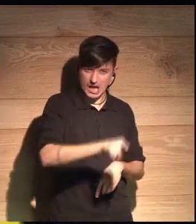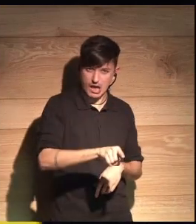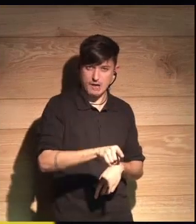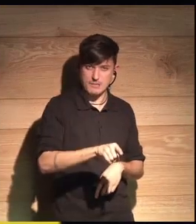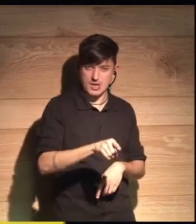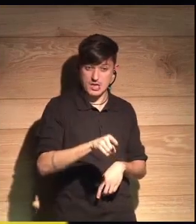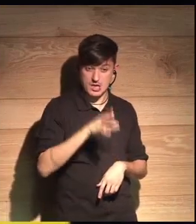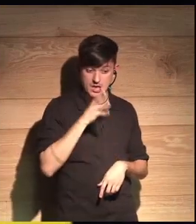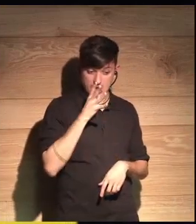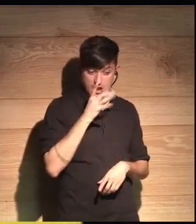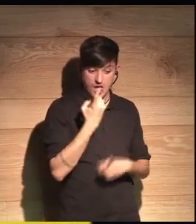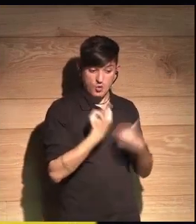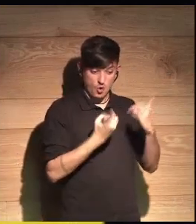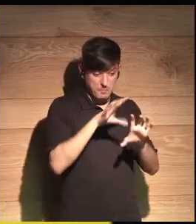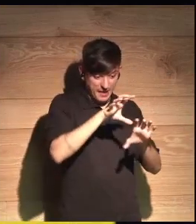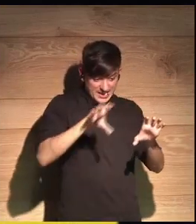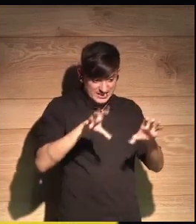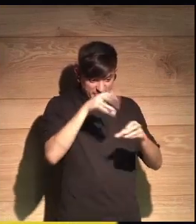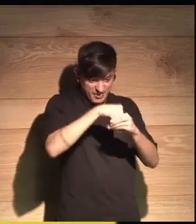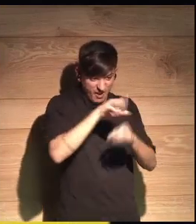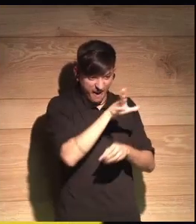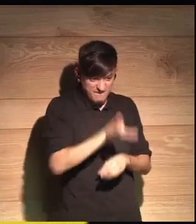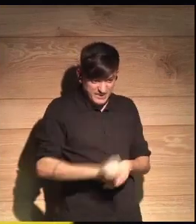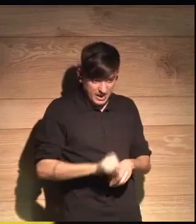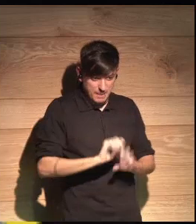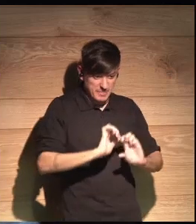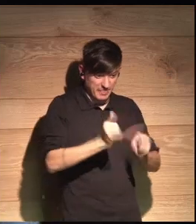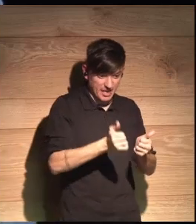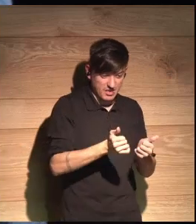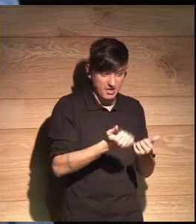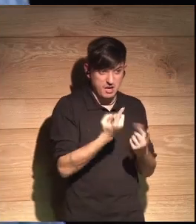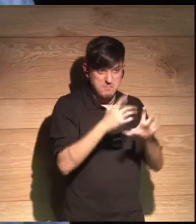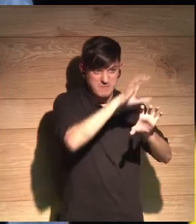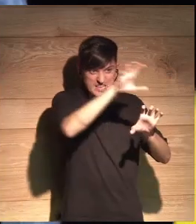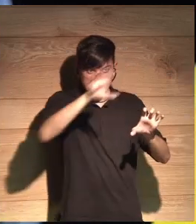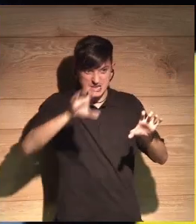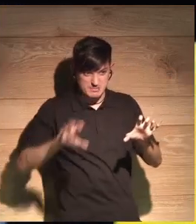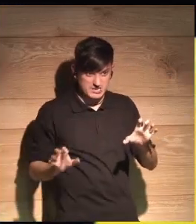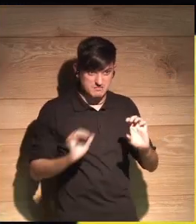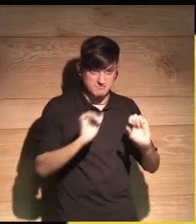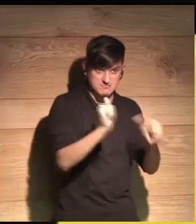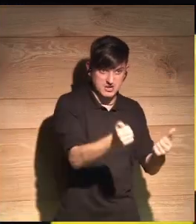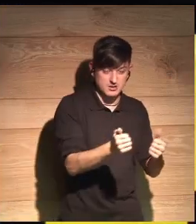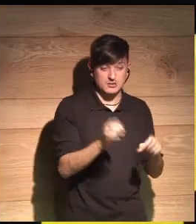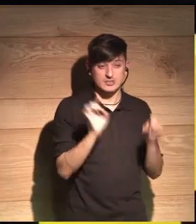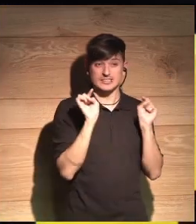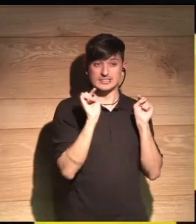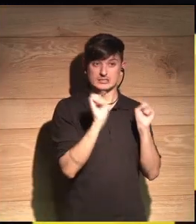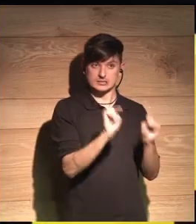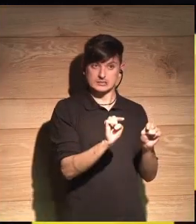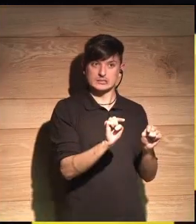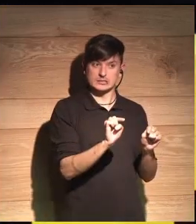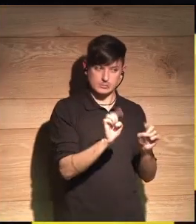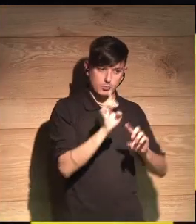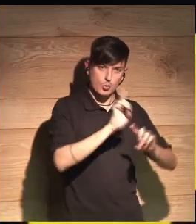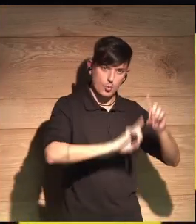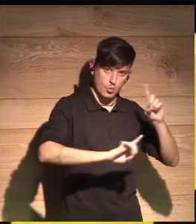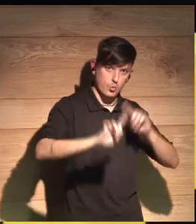en áfrica en algunos países de áfrica han entrado en toda una serie de países entonces eso es muy